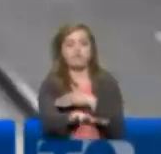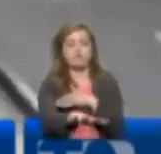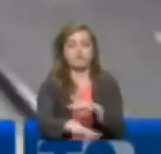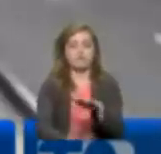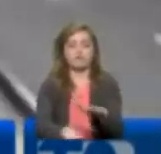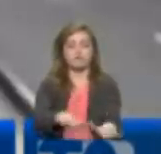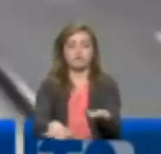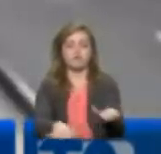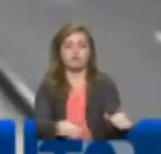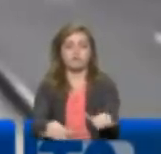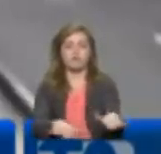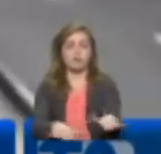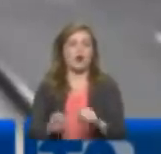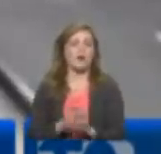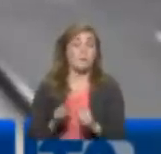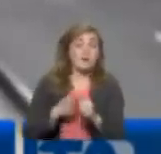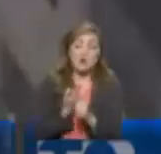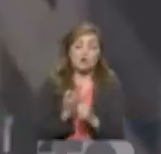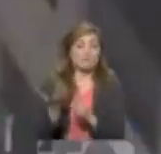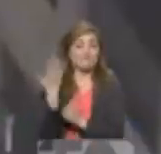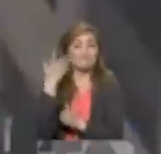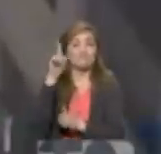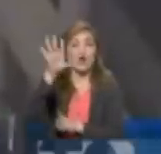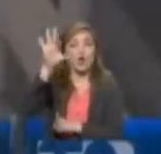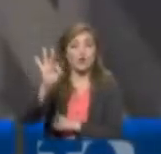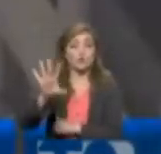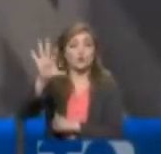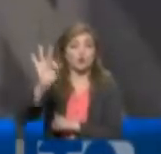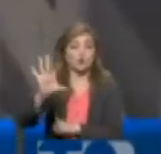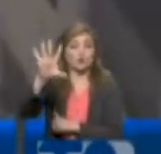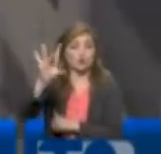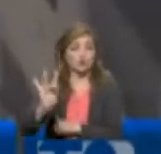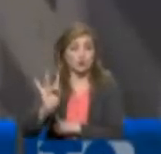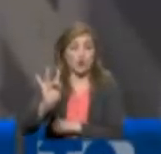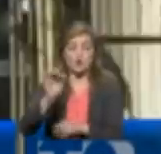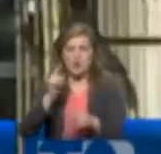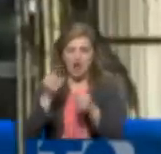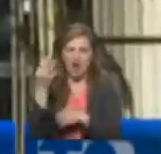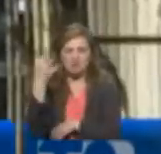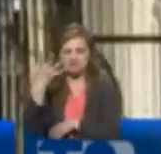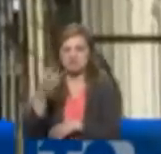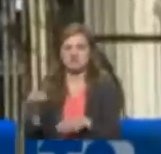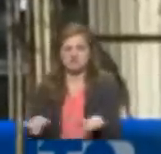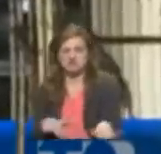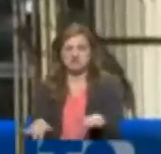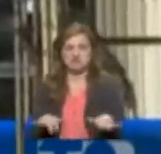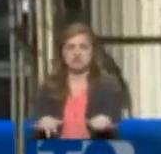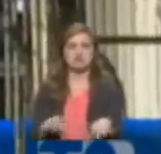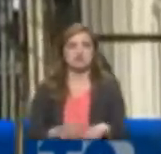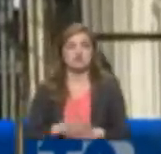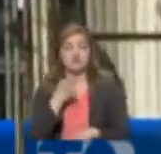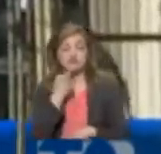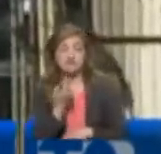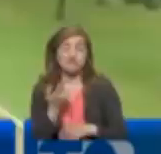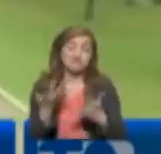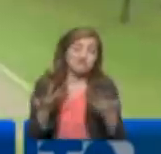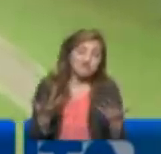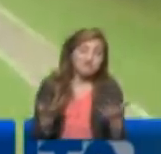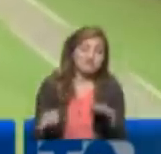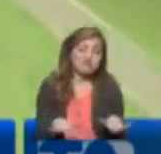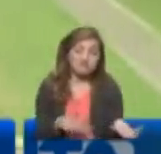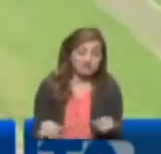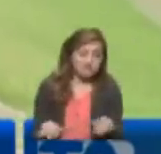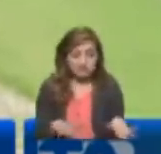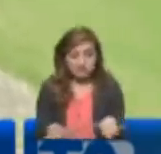quito pues ya se han registrado varios desde 1991 además indicaron que es muy temprano para decir que el enjambre